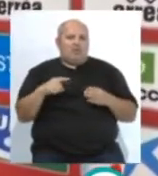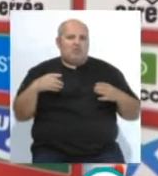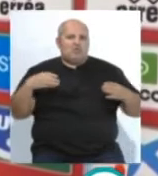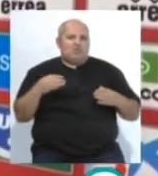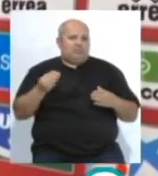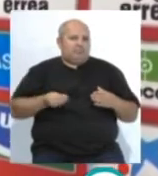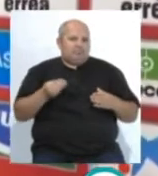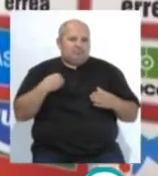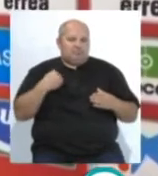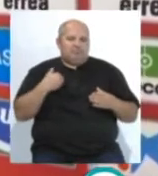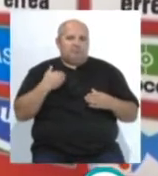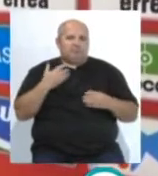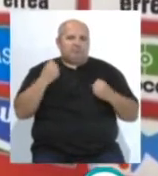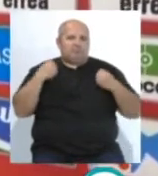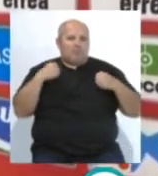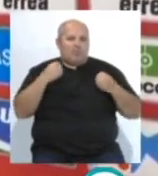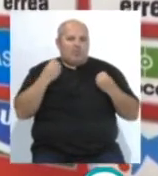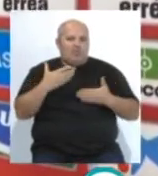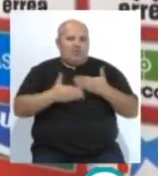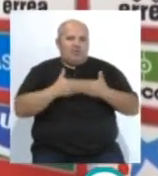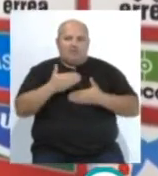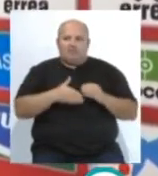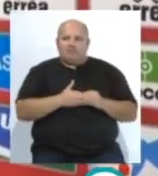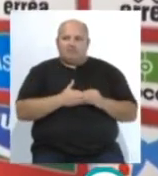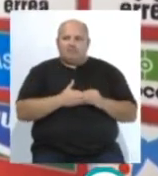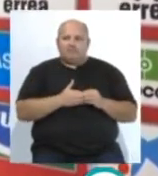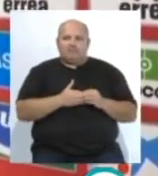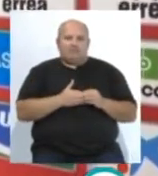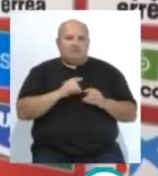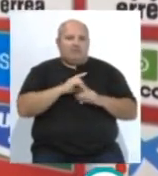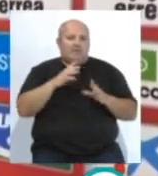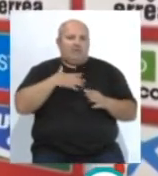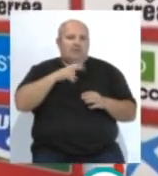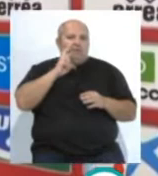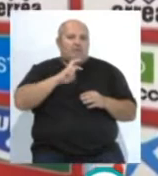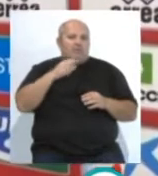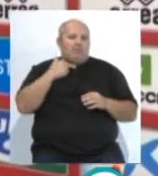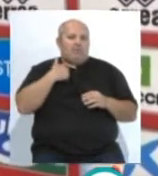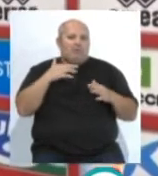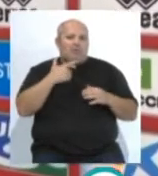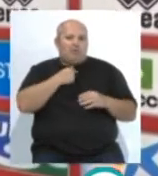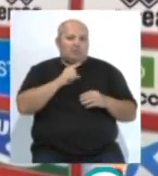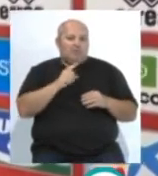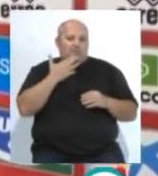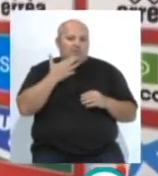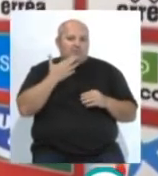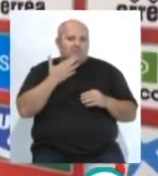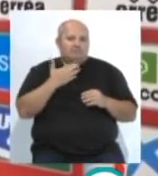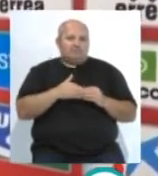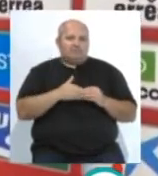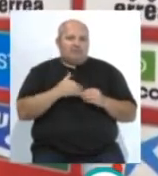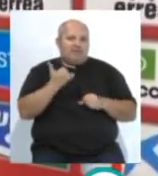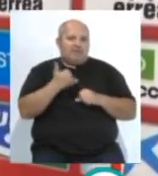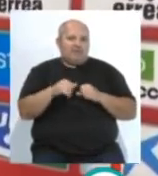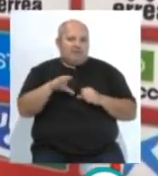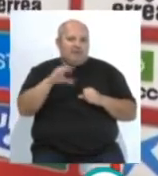gente que está entrenando muy bien, que está muy puesta y al final, bueno, obviamente a nadie le gusta perder este tipo de partidos, pero oye, al final